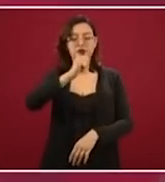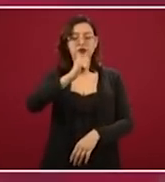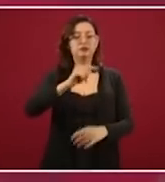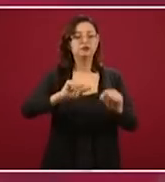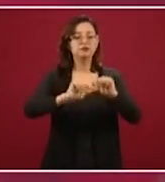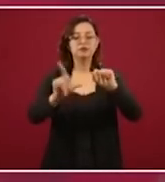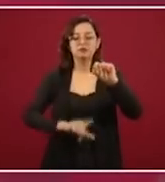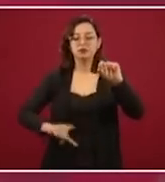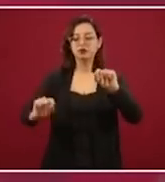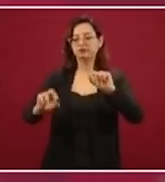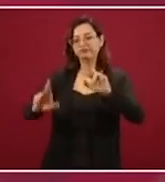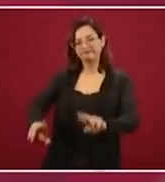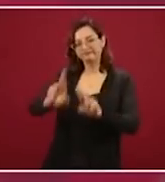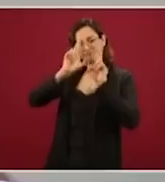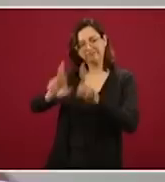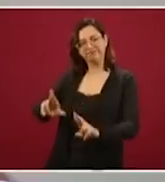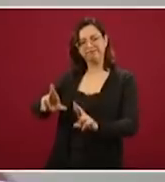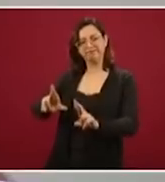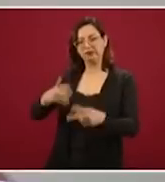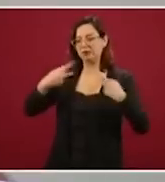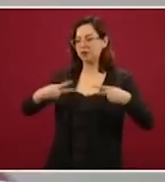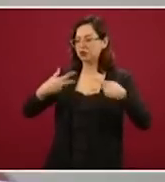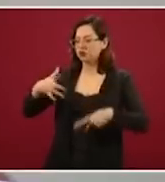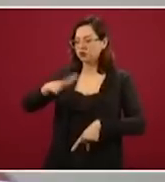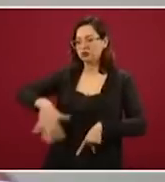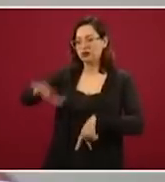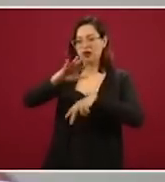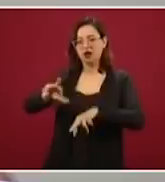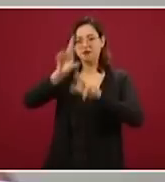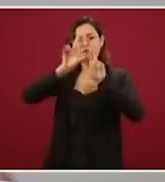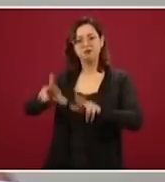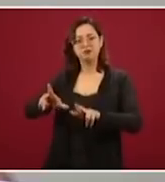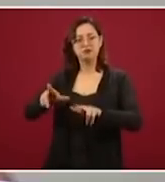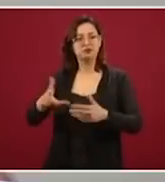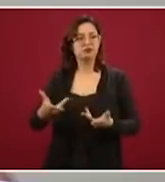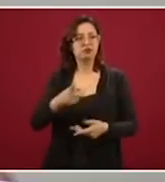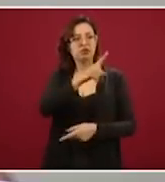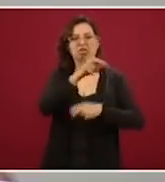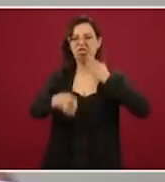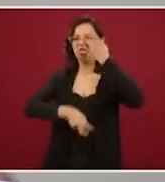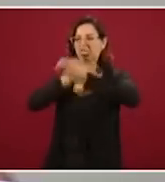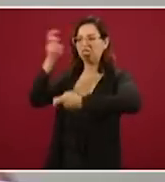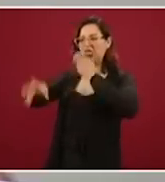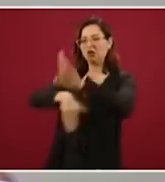que respeten al pueblo de México, que no ofendan a los mexicanos,